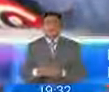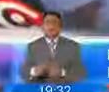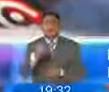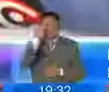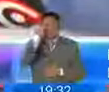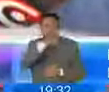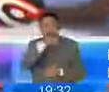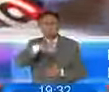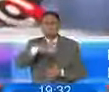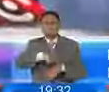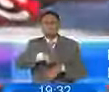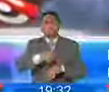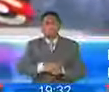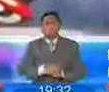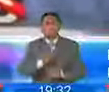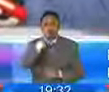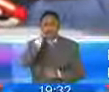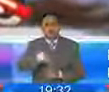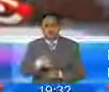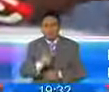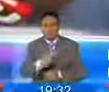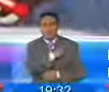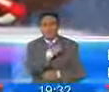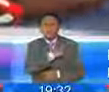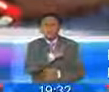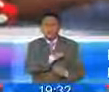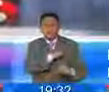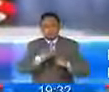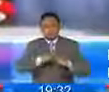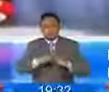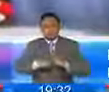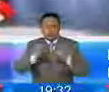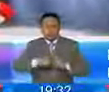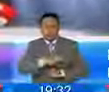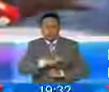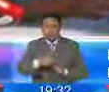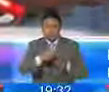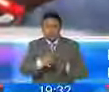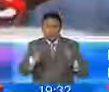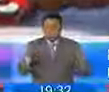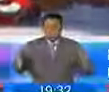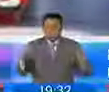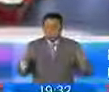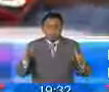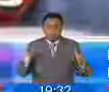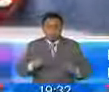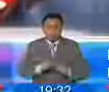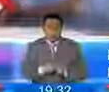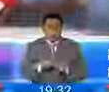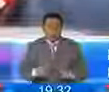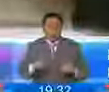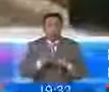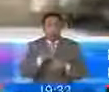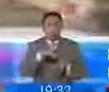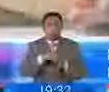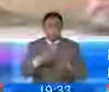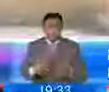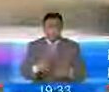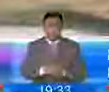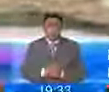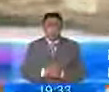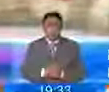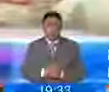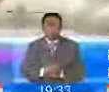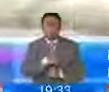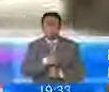intervención nunca se esforzó la universidad para agrandar su infraestructura y poder acoger la demanda? Ajenas a la pugna